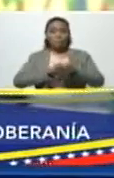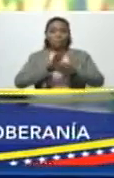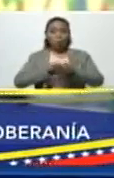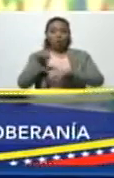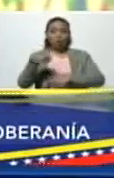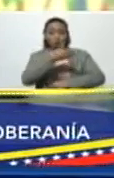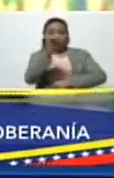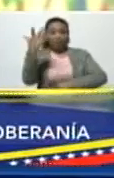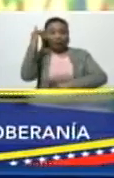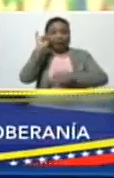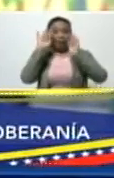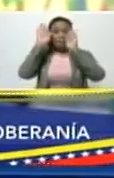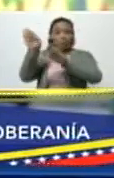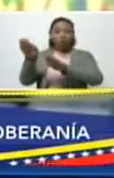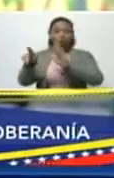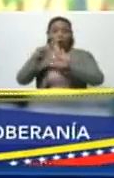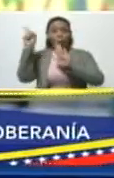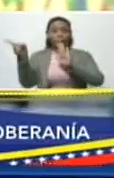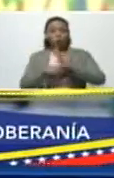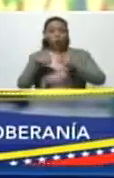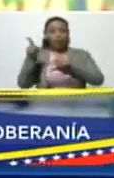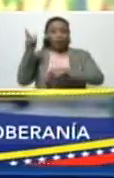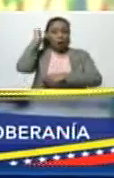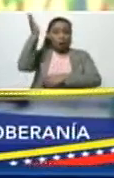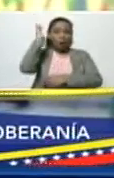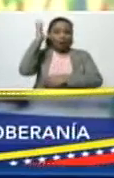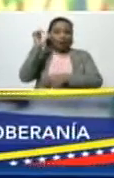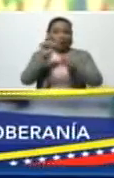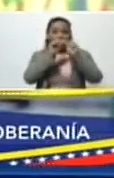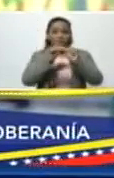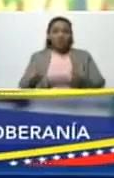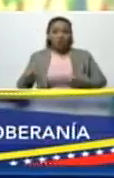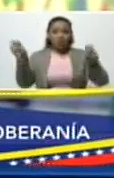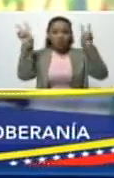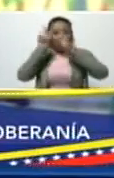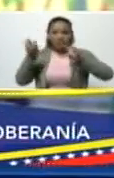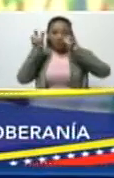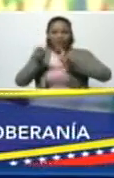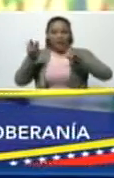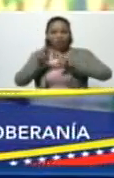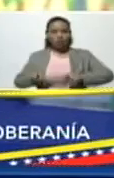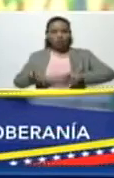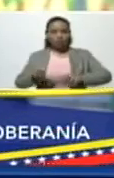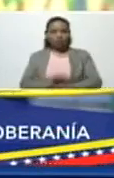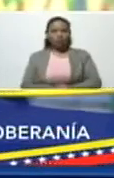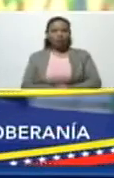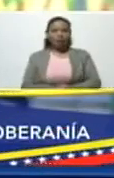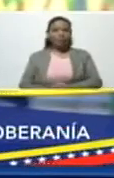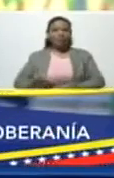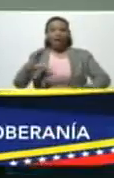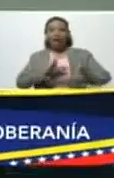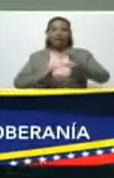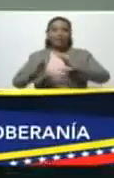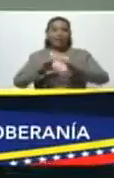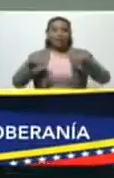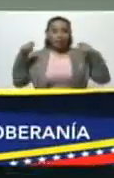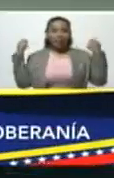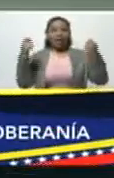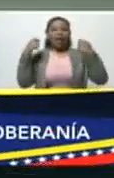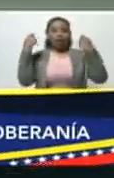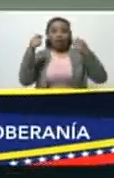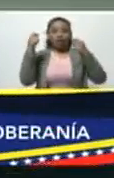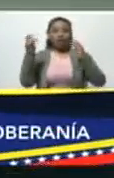todo el apoyo para esta jornada permanente de investigación, de la ciencia, la innovación